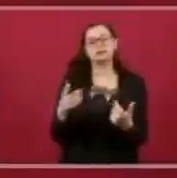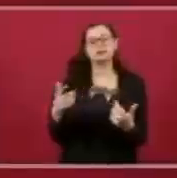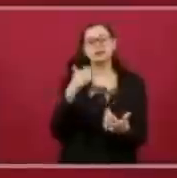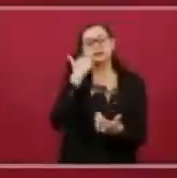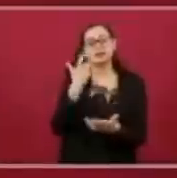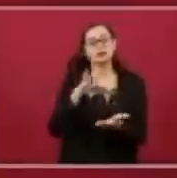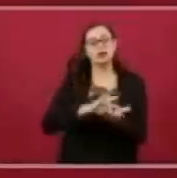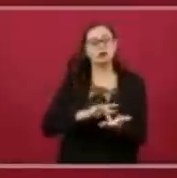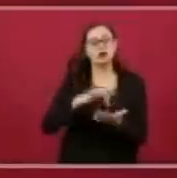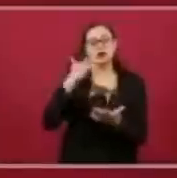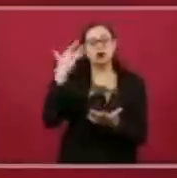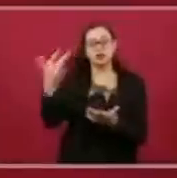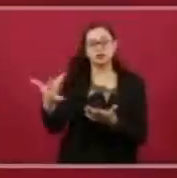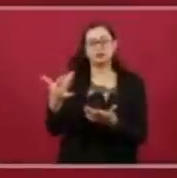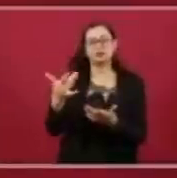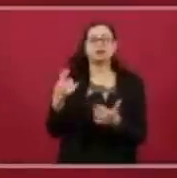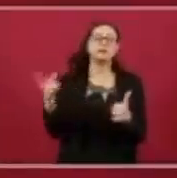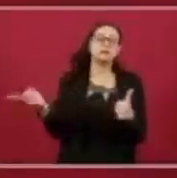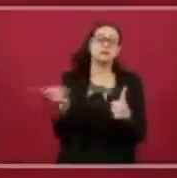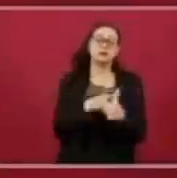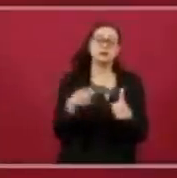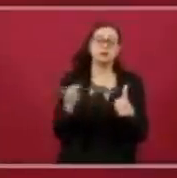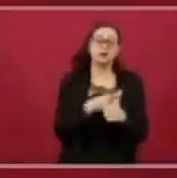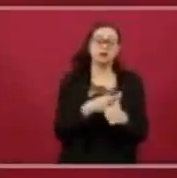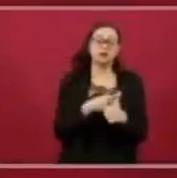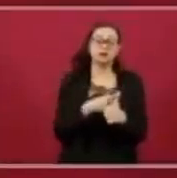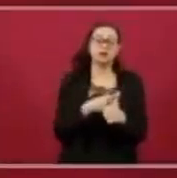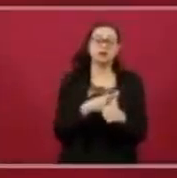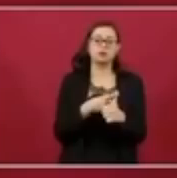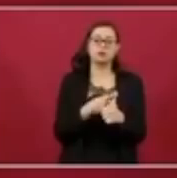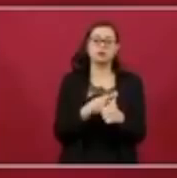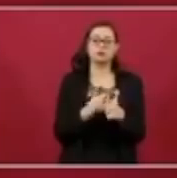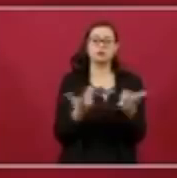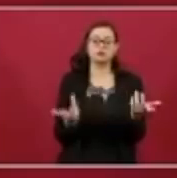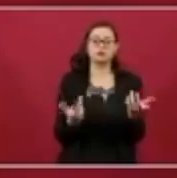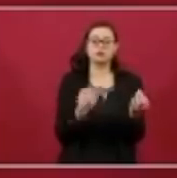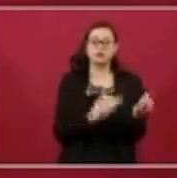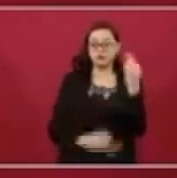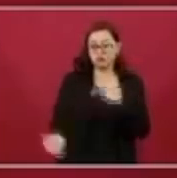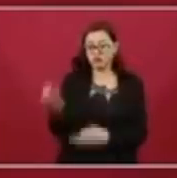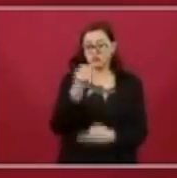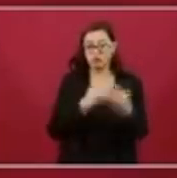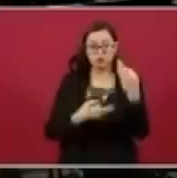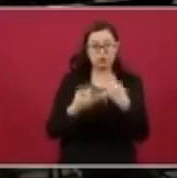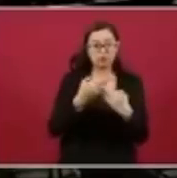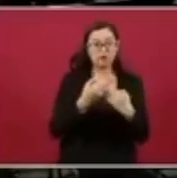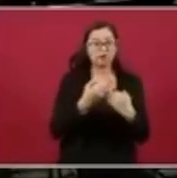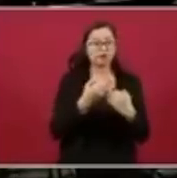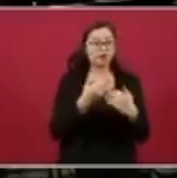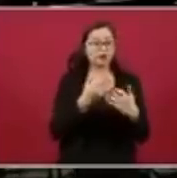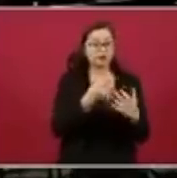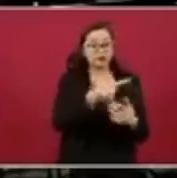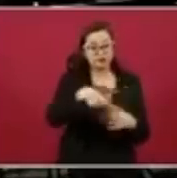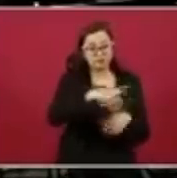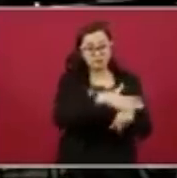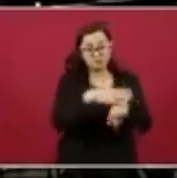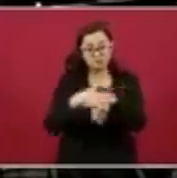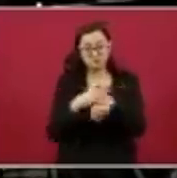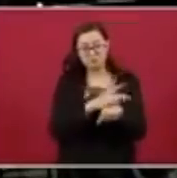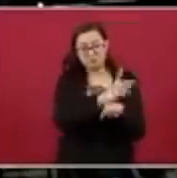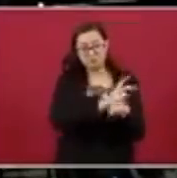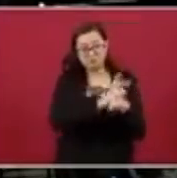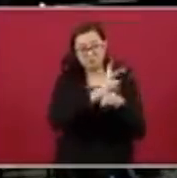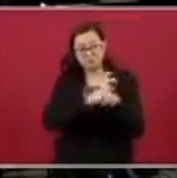lugar, de todas aquellas que se animaron a participar en este proceso, en